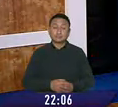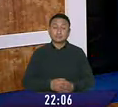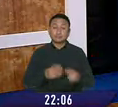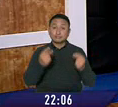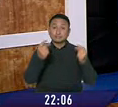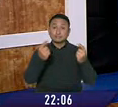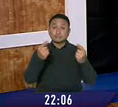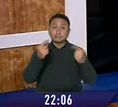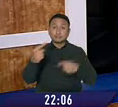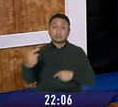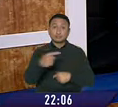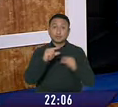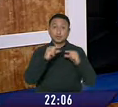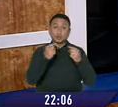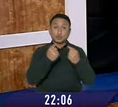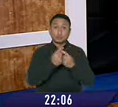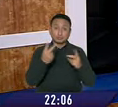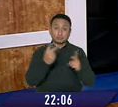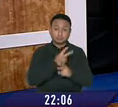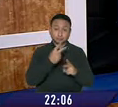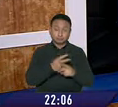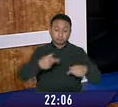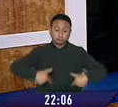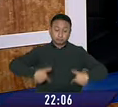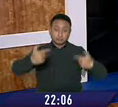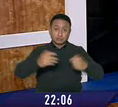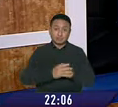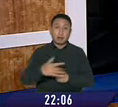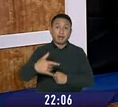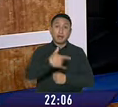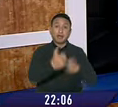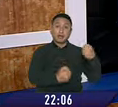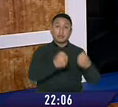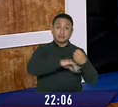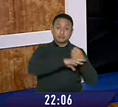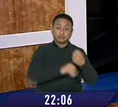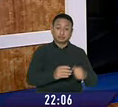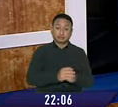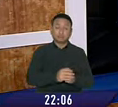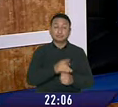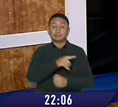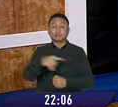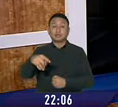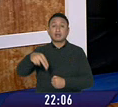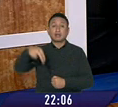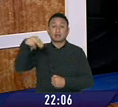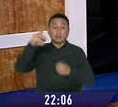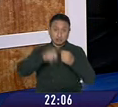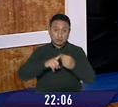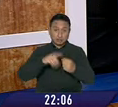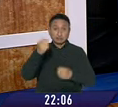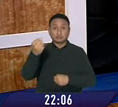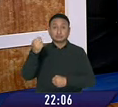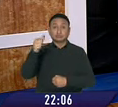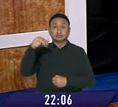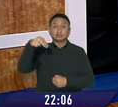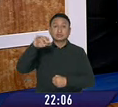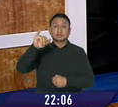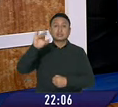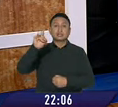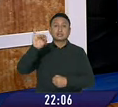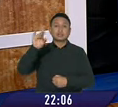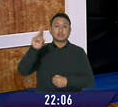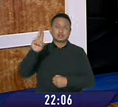cuestión de minutos, una banda de delincuentes armados roban un vehículo en el sector de San Isidro del Inca. Esto queda al norte de Quito.